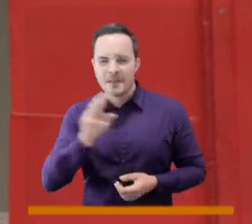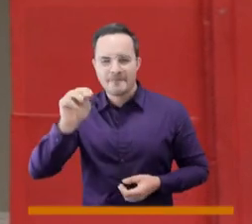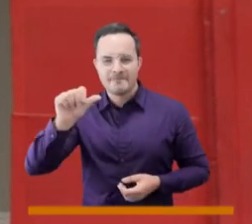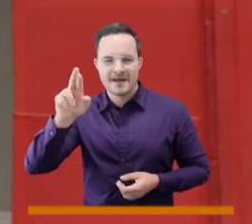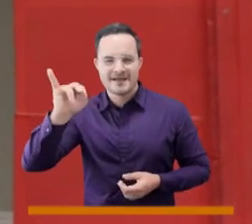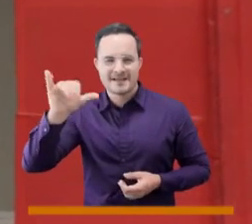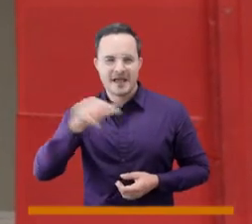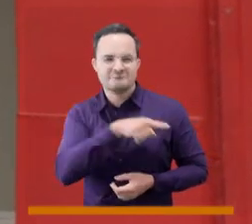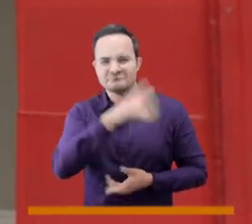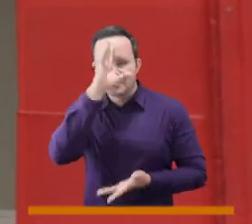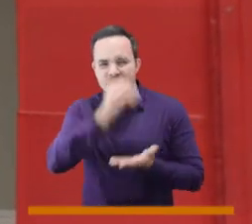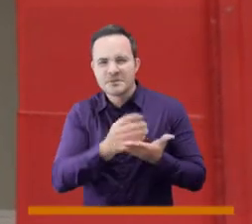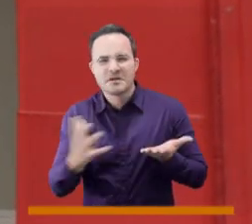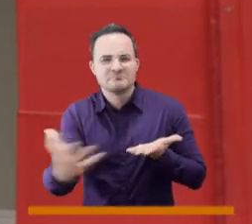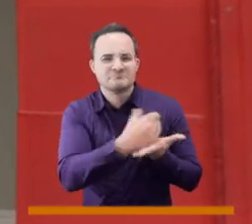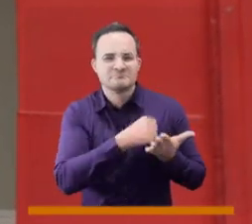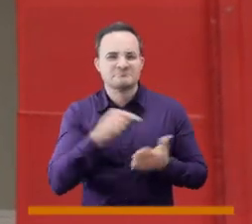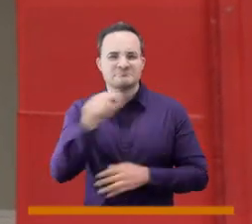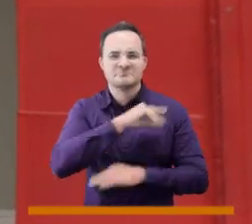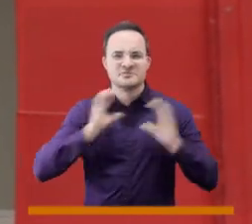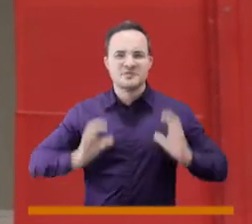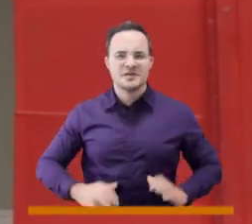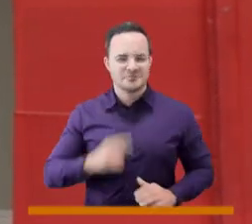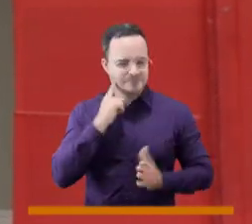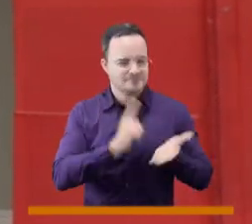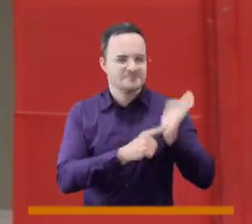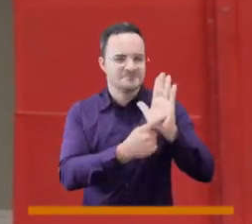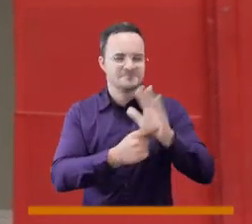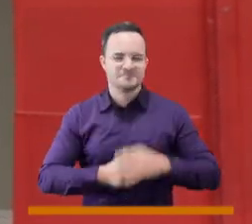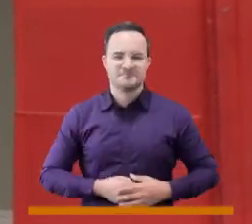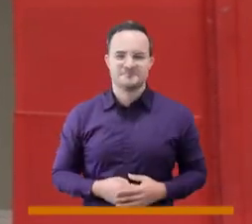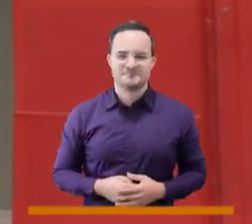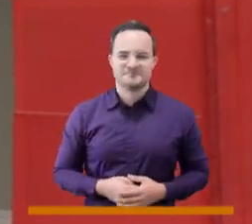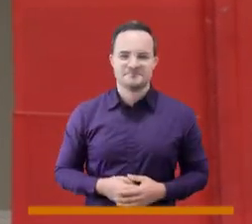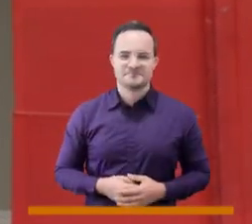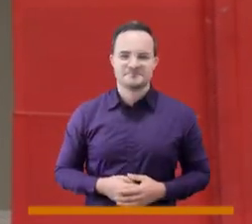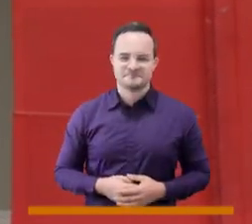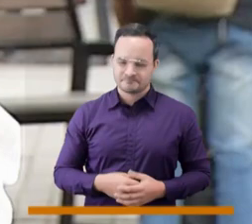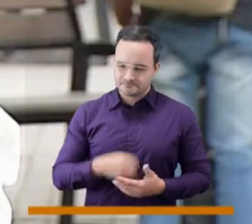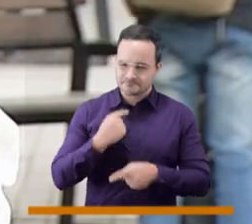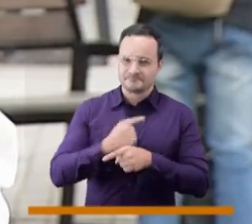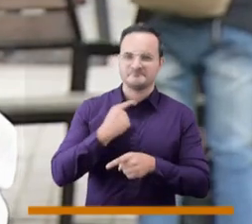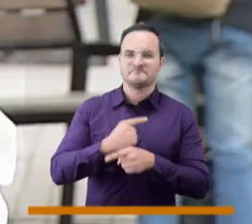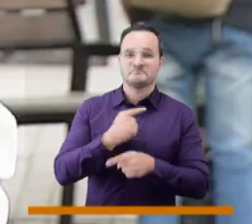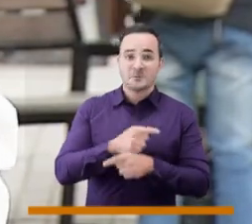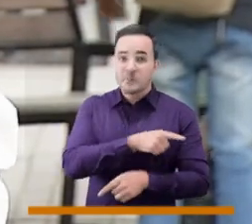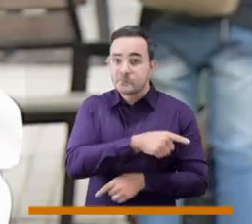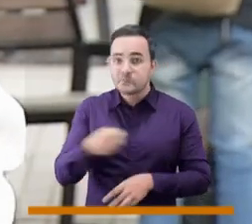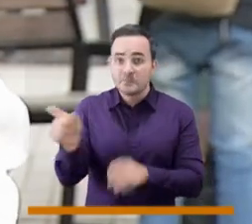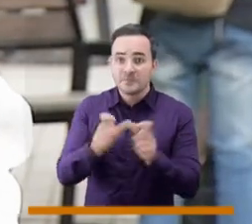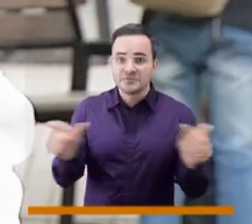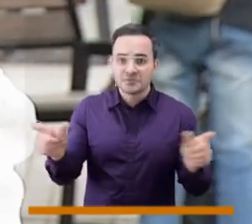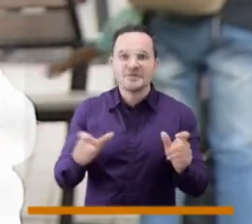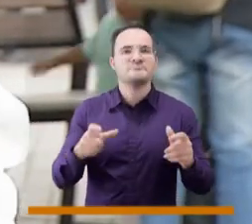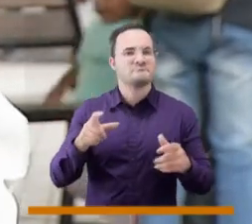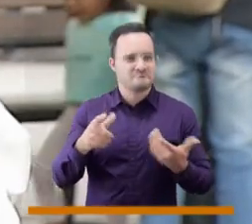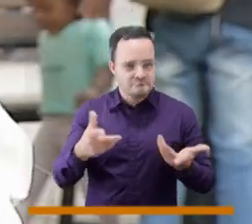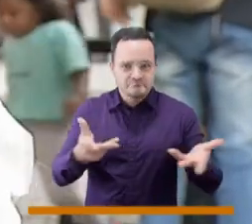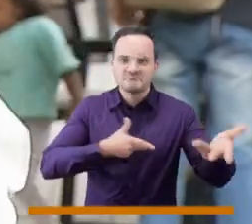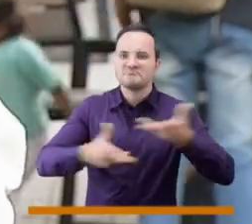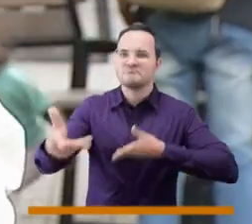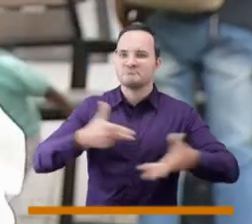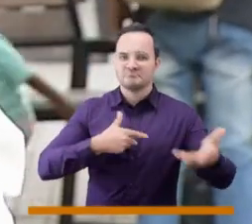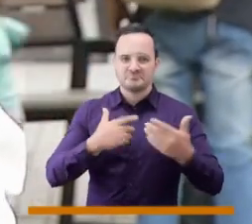María Fernanda, que tiene más opiniones de la ciudadanía a esta hora de Frente con la Gente. Así es, Katherine,